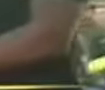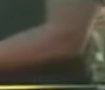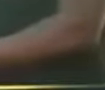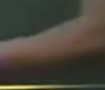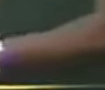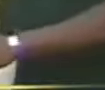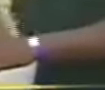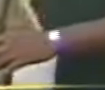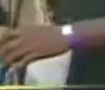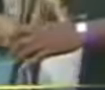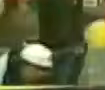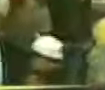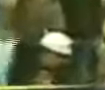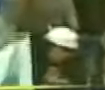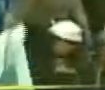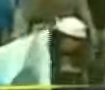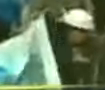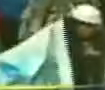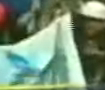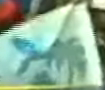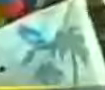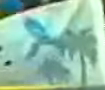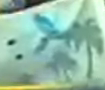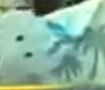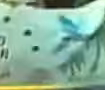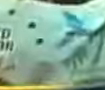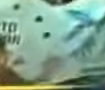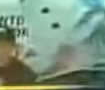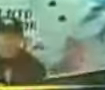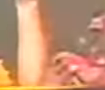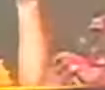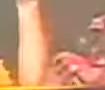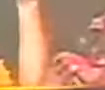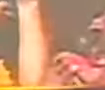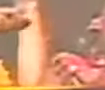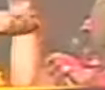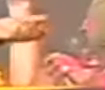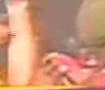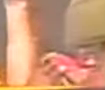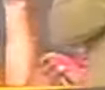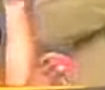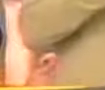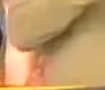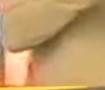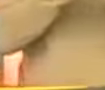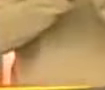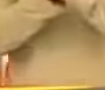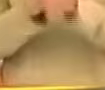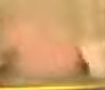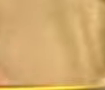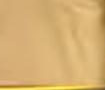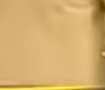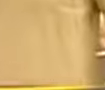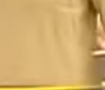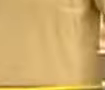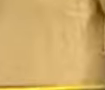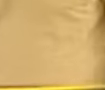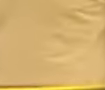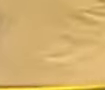otros participantes y actores de la política nacional, diputados, acompañados